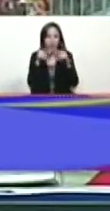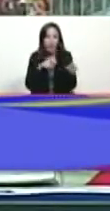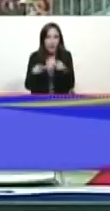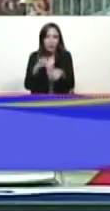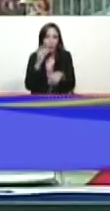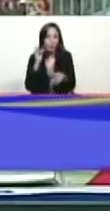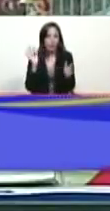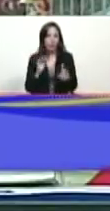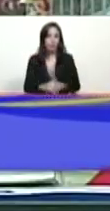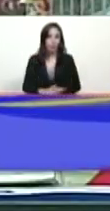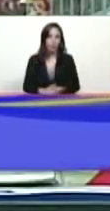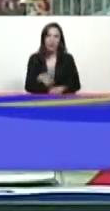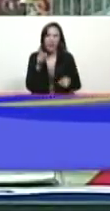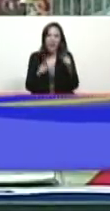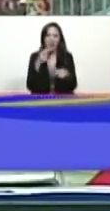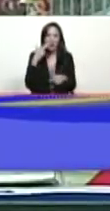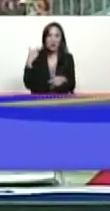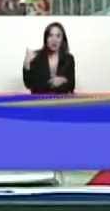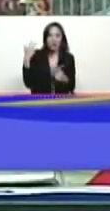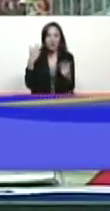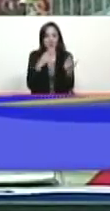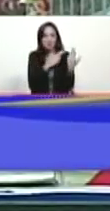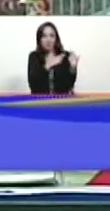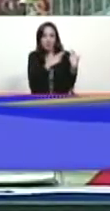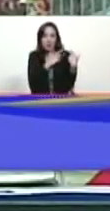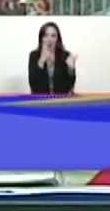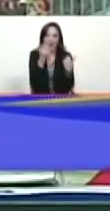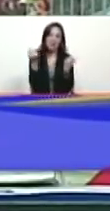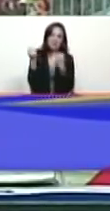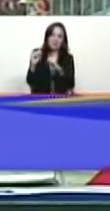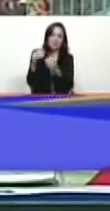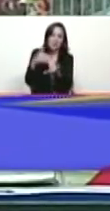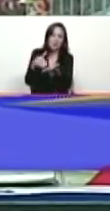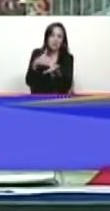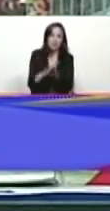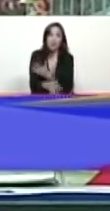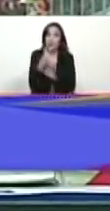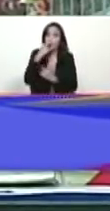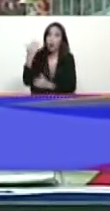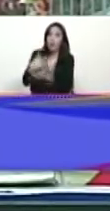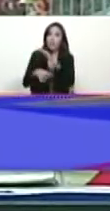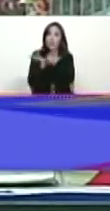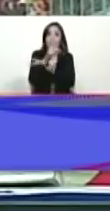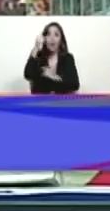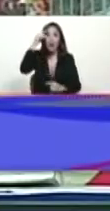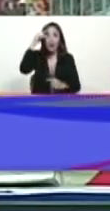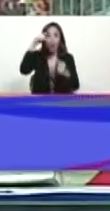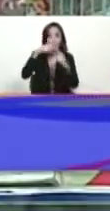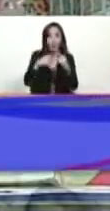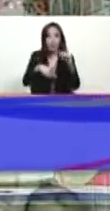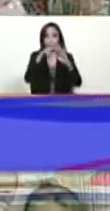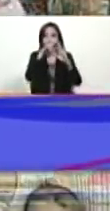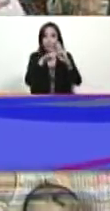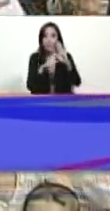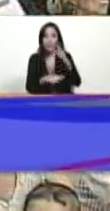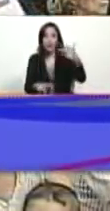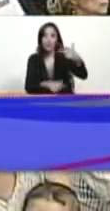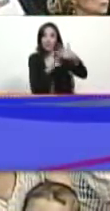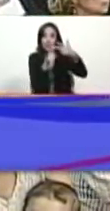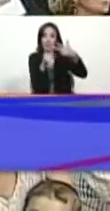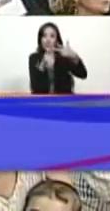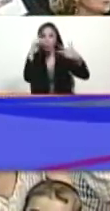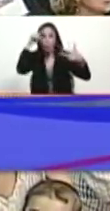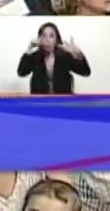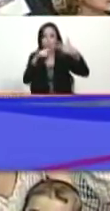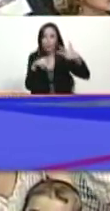La indolencia, compañeros, compañeras. Yo lancé tres líneas en el Poliedro hace unos días. La tercera línea es